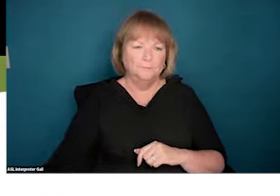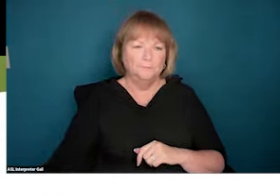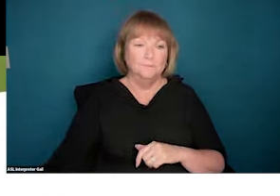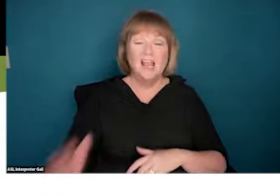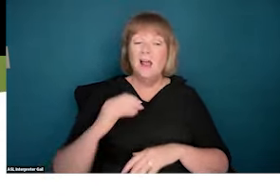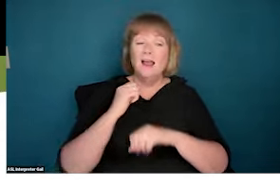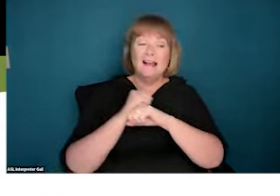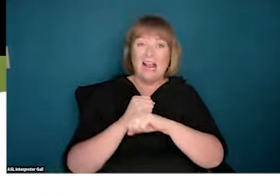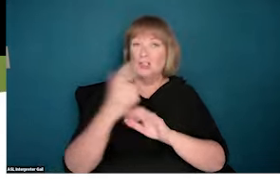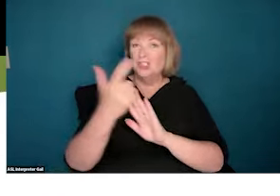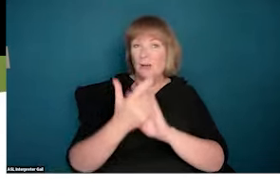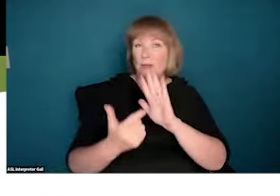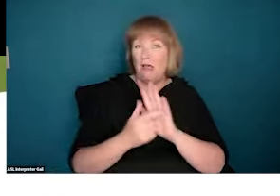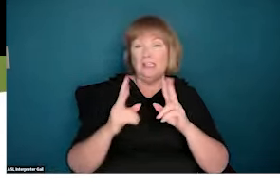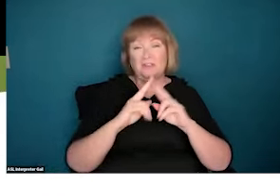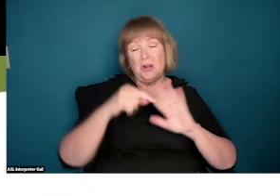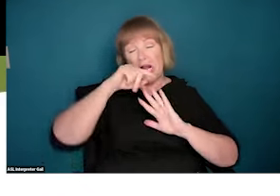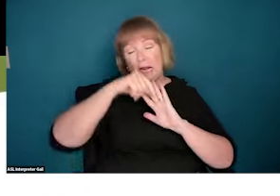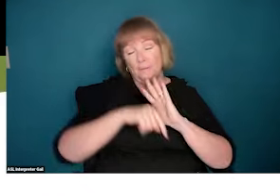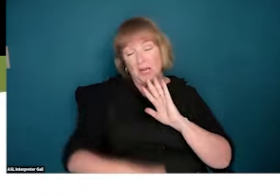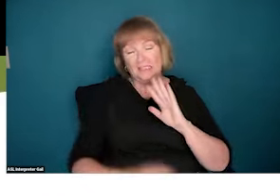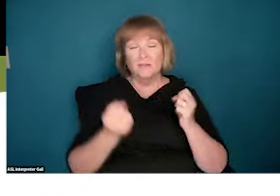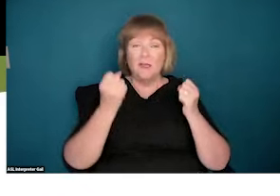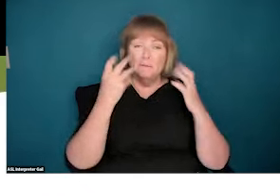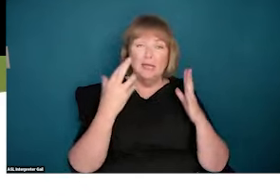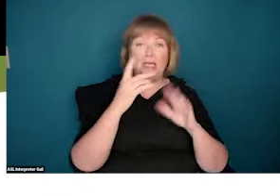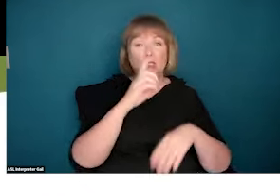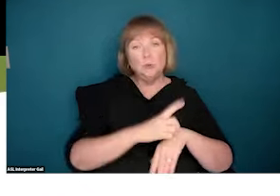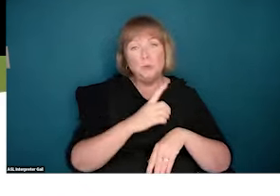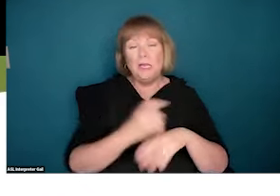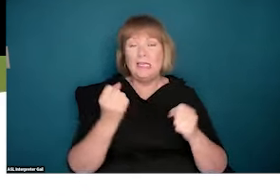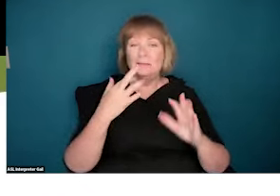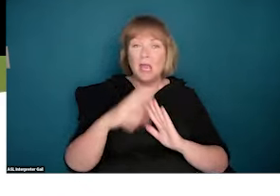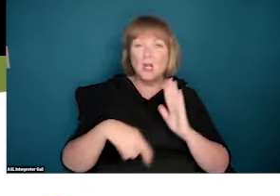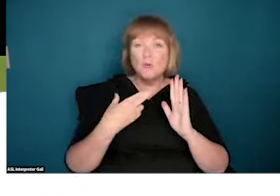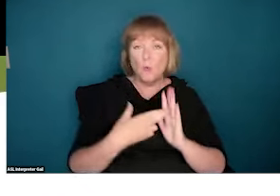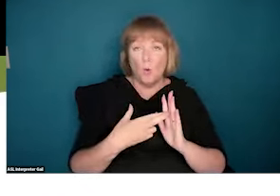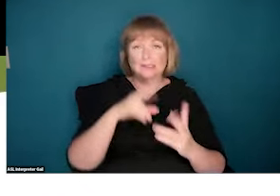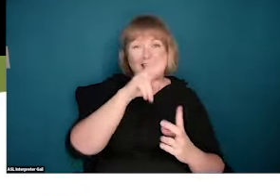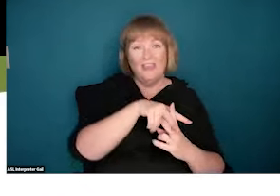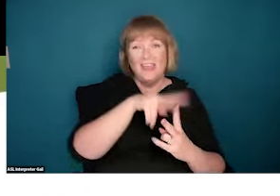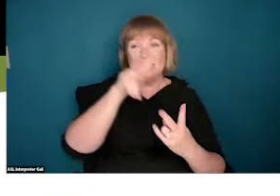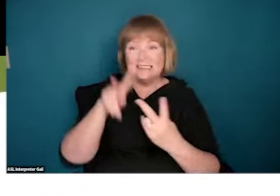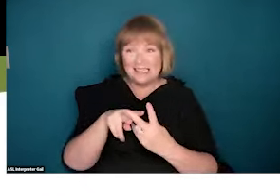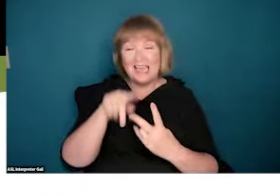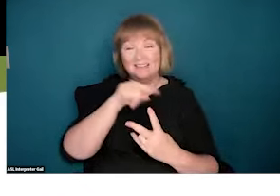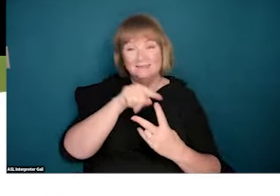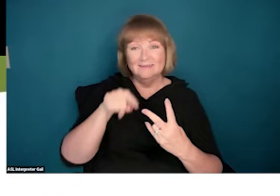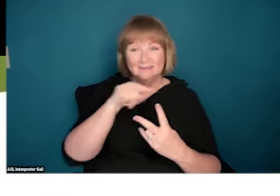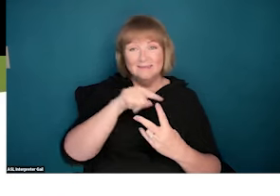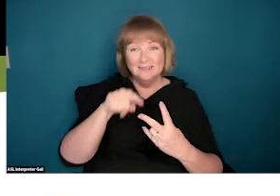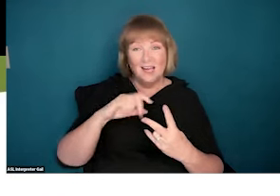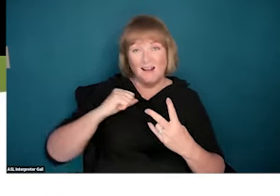la persona y toma o también maneja otras decisiones. Pero nuestra ley de custodia es una ley que